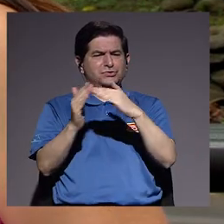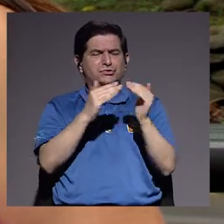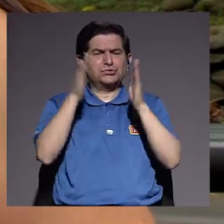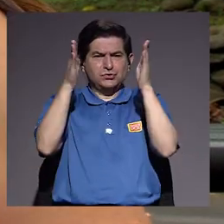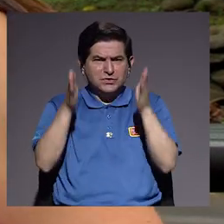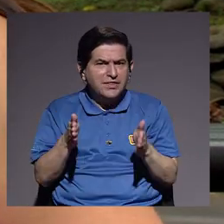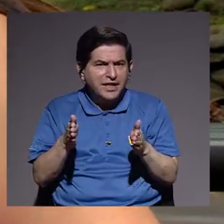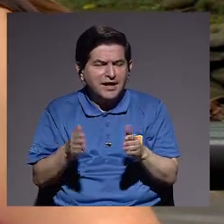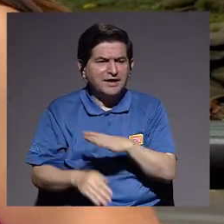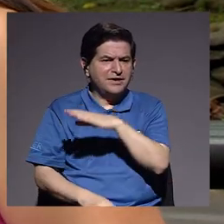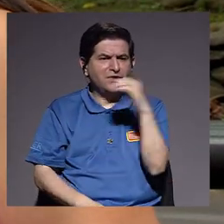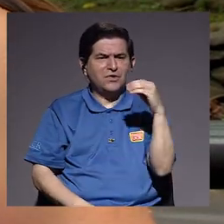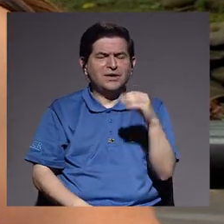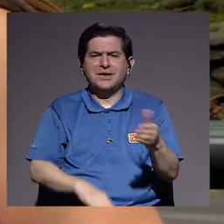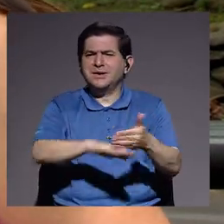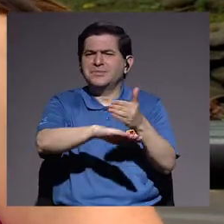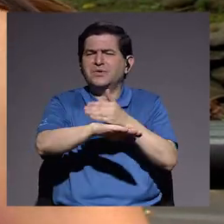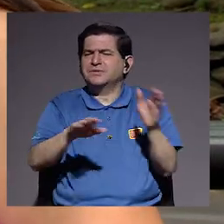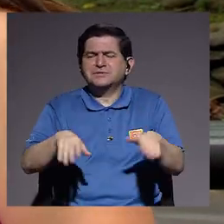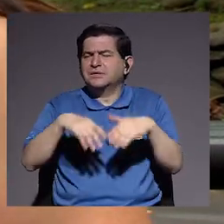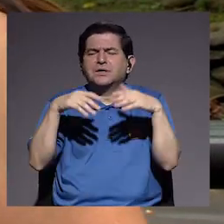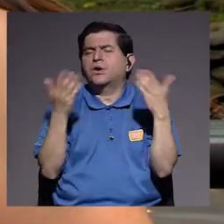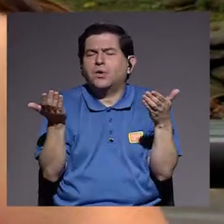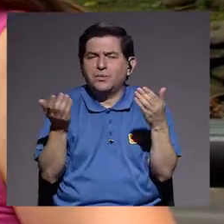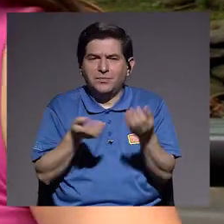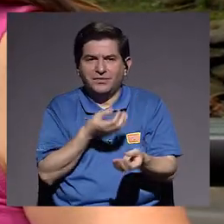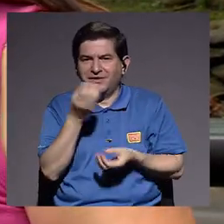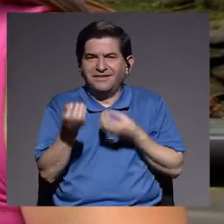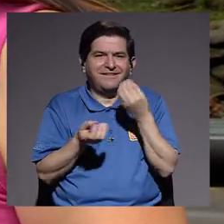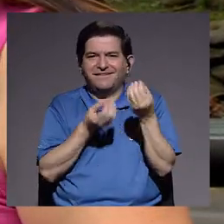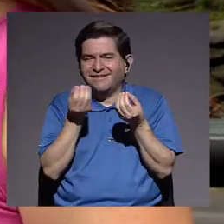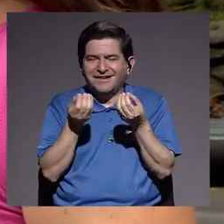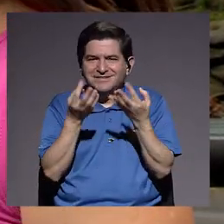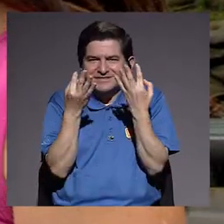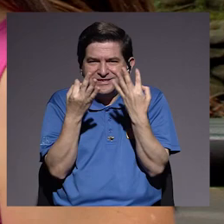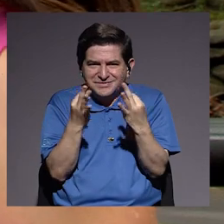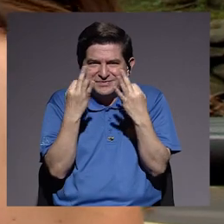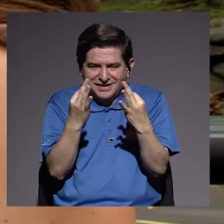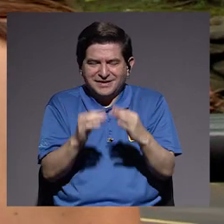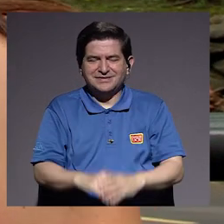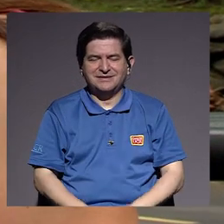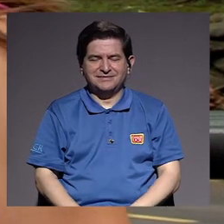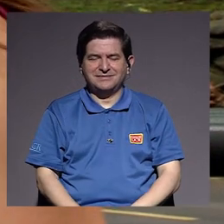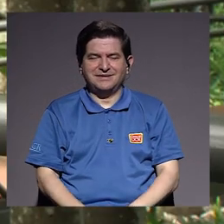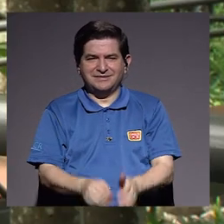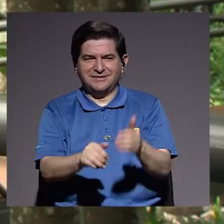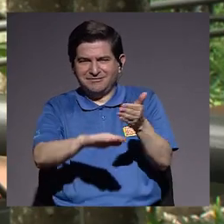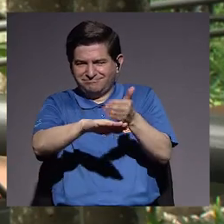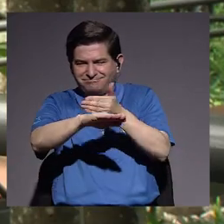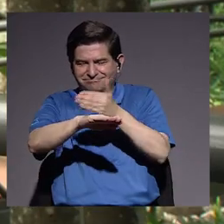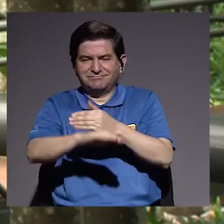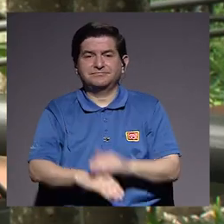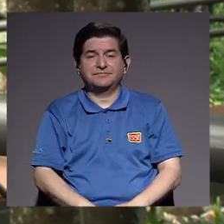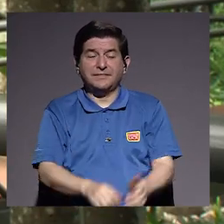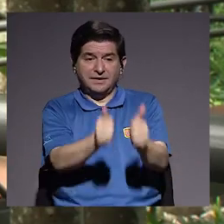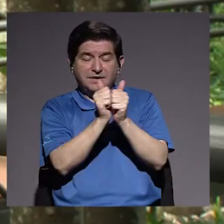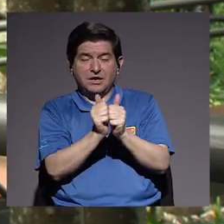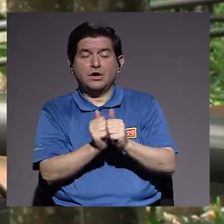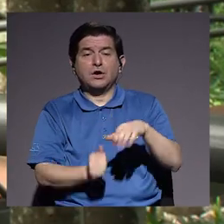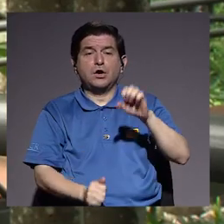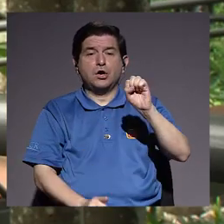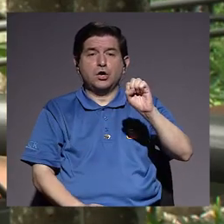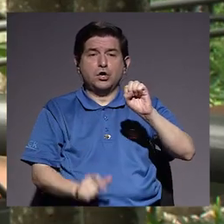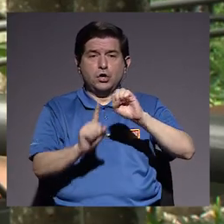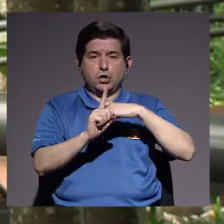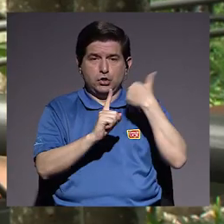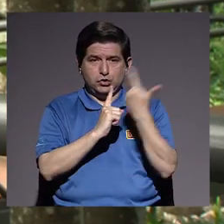como ciudadanos y cómo podemos mejorar, cómo podemos, ¿verdad?, ir un poquito mejor. Está con nosotros el sociólogo